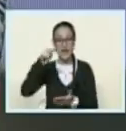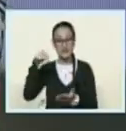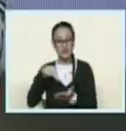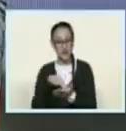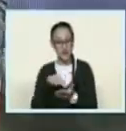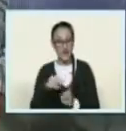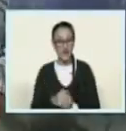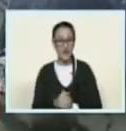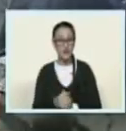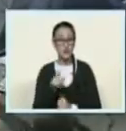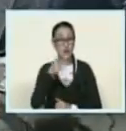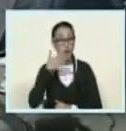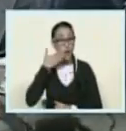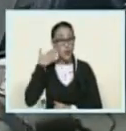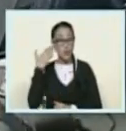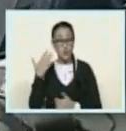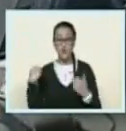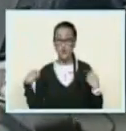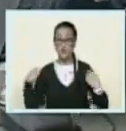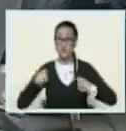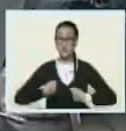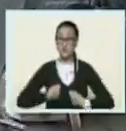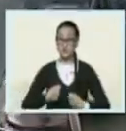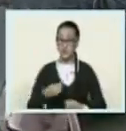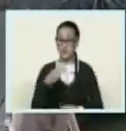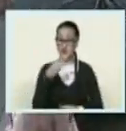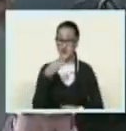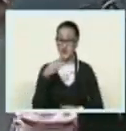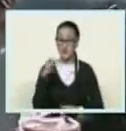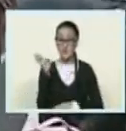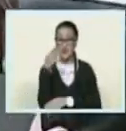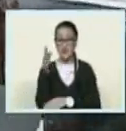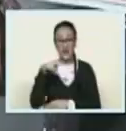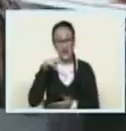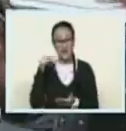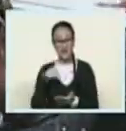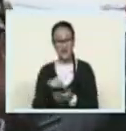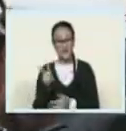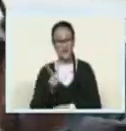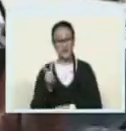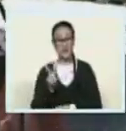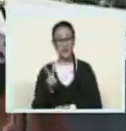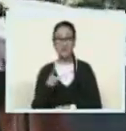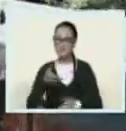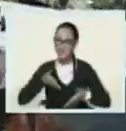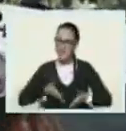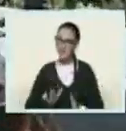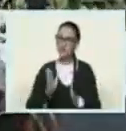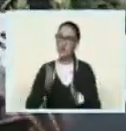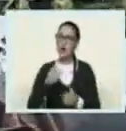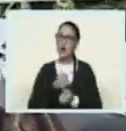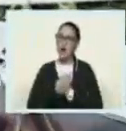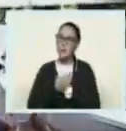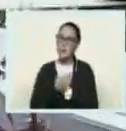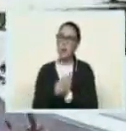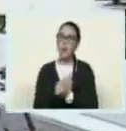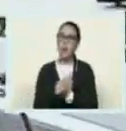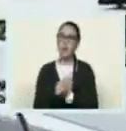que ustedes llevan con tanto orgullo en el pecho. Ese tricolor, muchachos y muchachas, nació de un profundo acto de